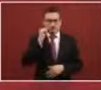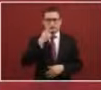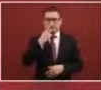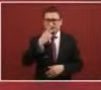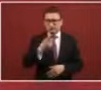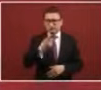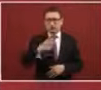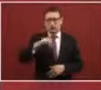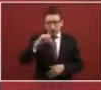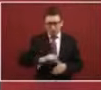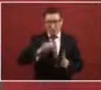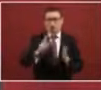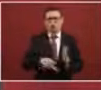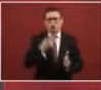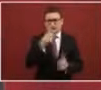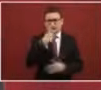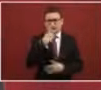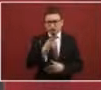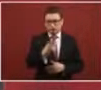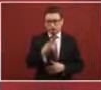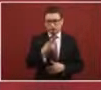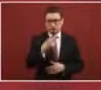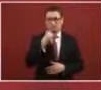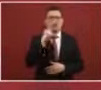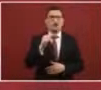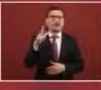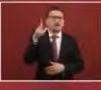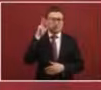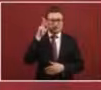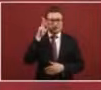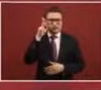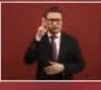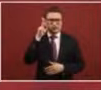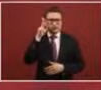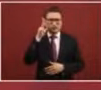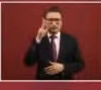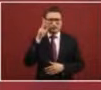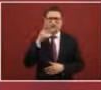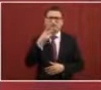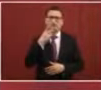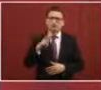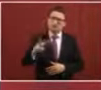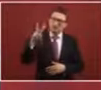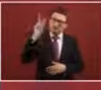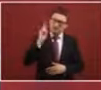ahora, lo dije antier, lo dije el viernes.